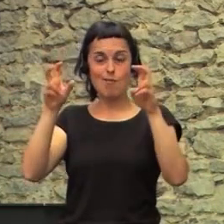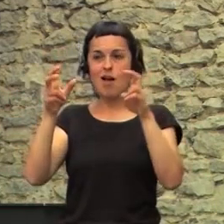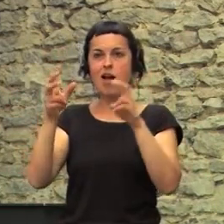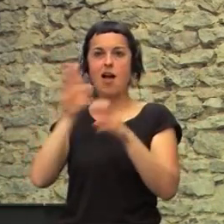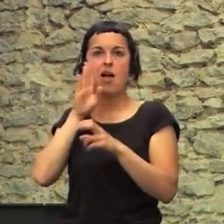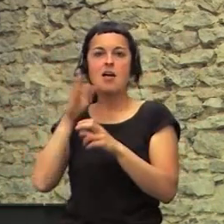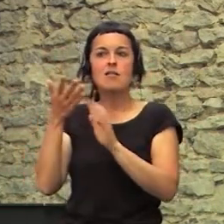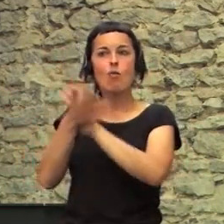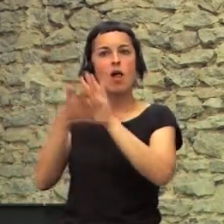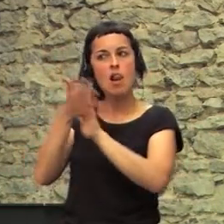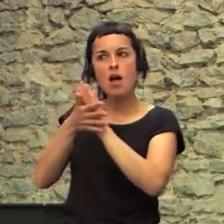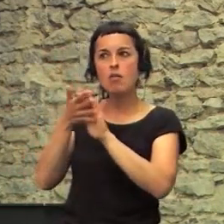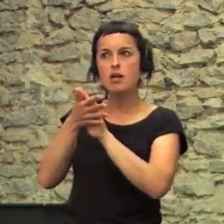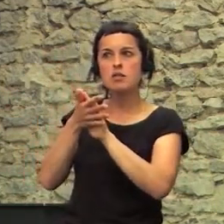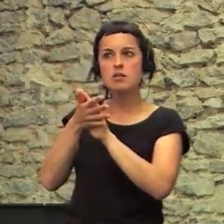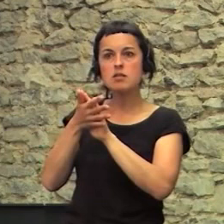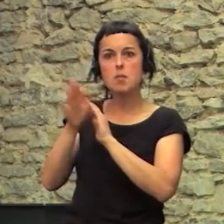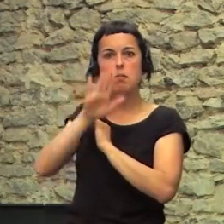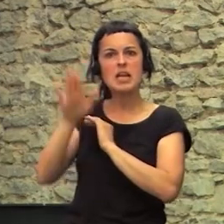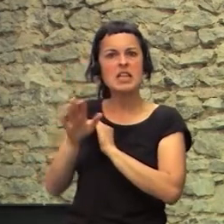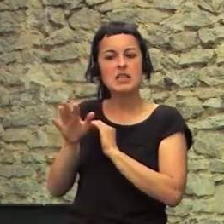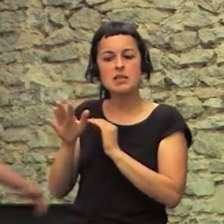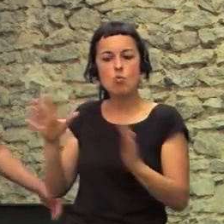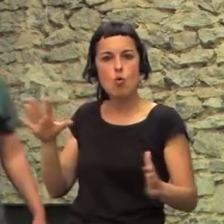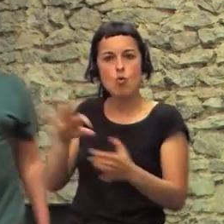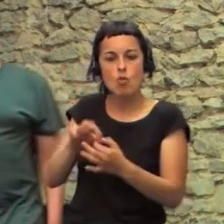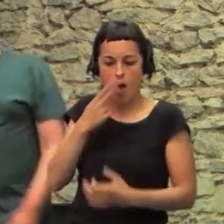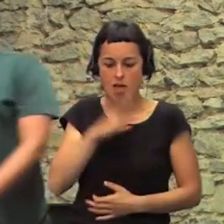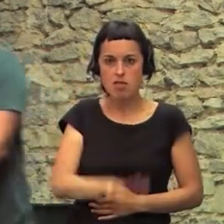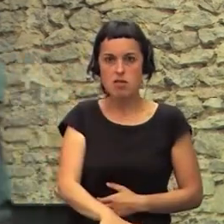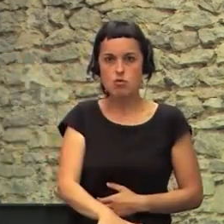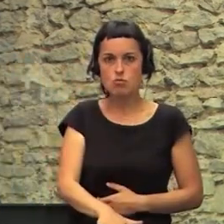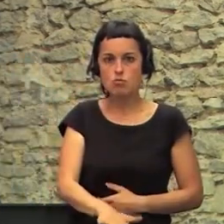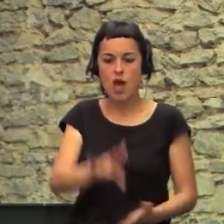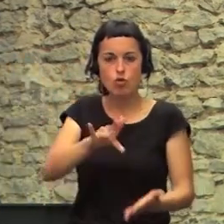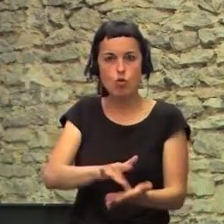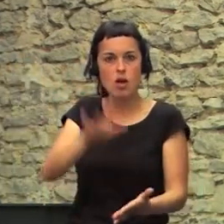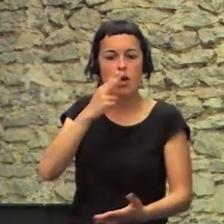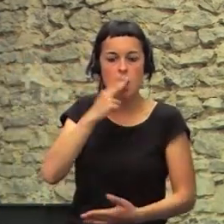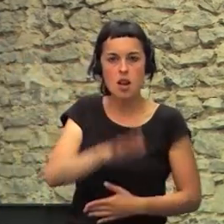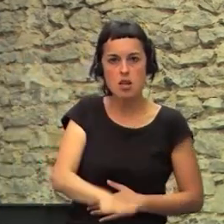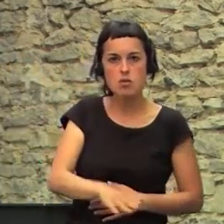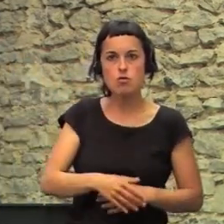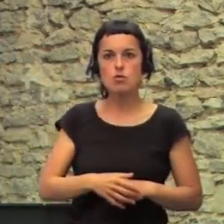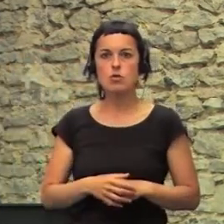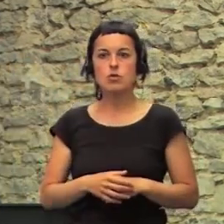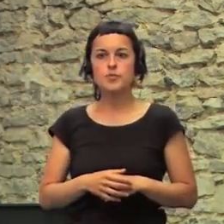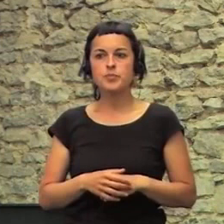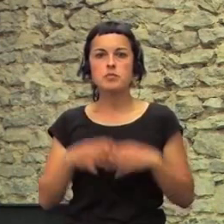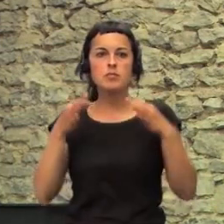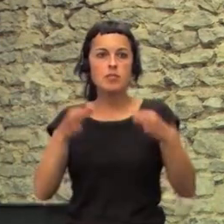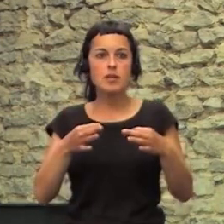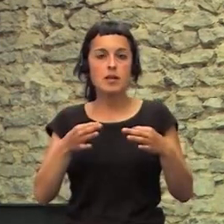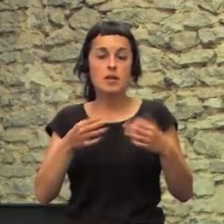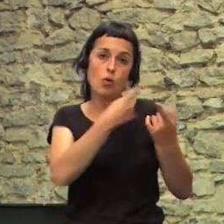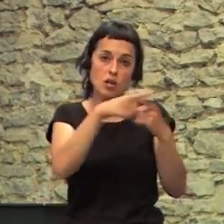una asociación a que es algo que solo sucede en la infancia, hay una asociación en la que son cuestiones que tienen que ver con la